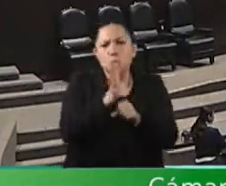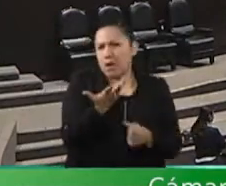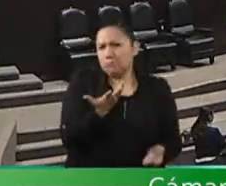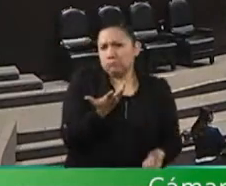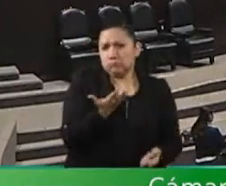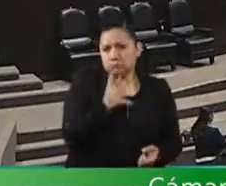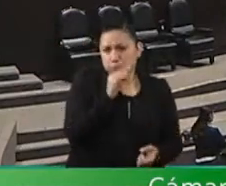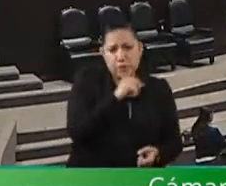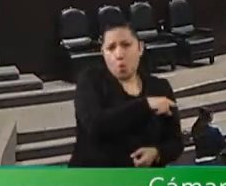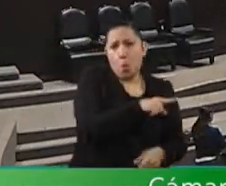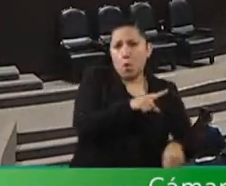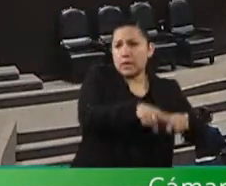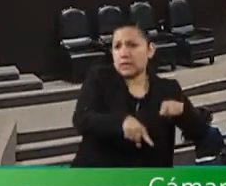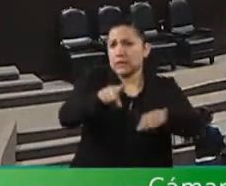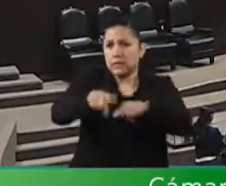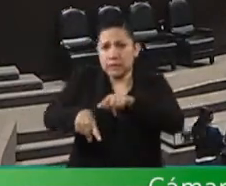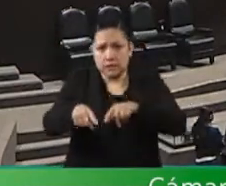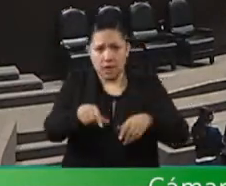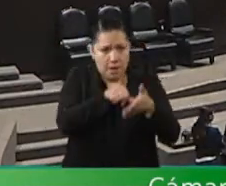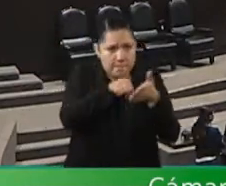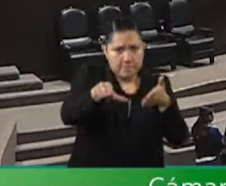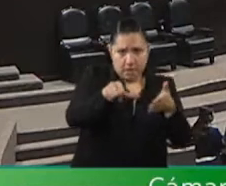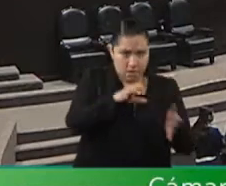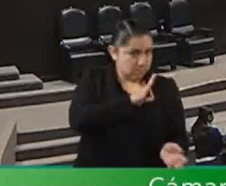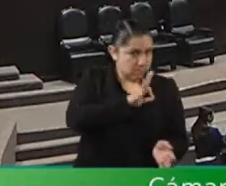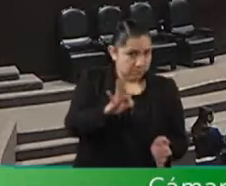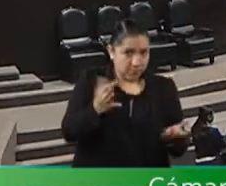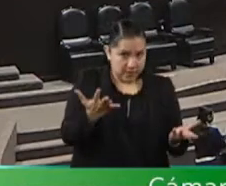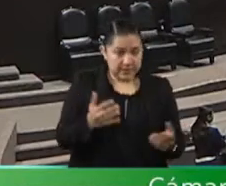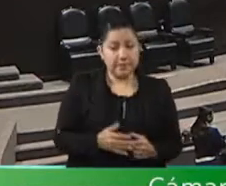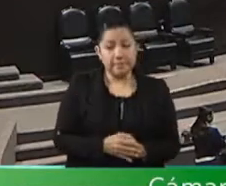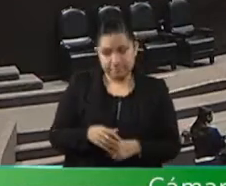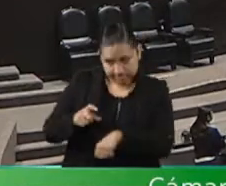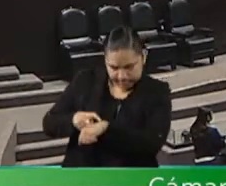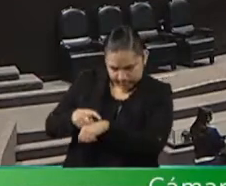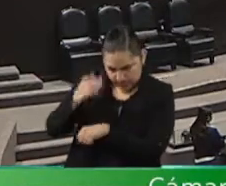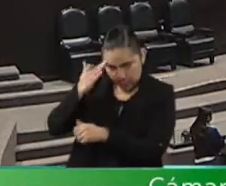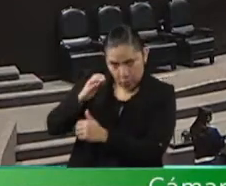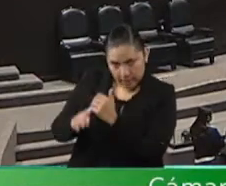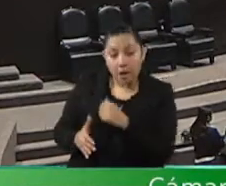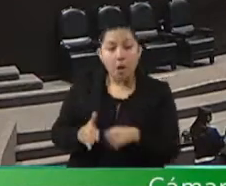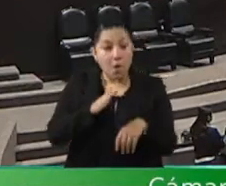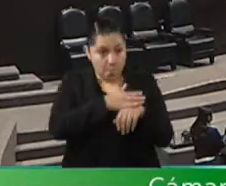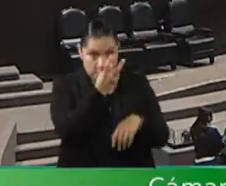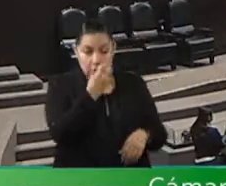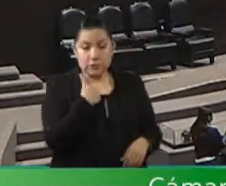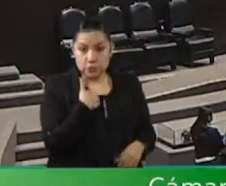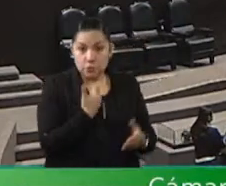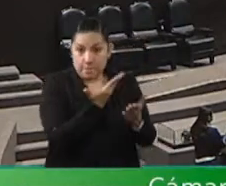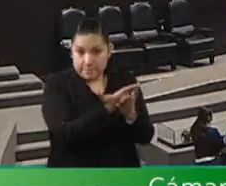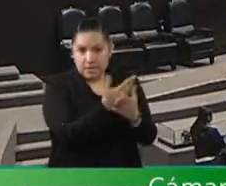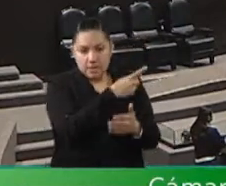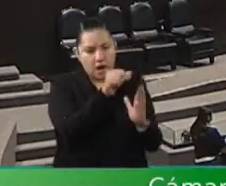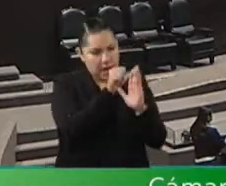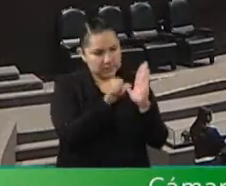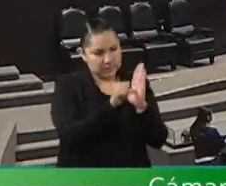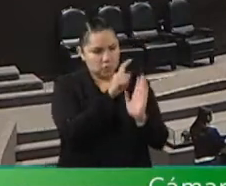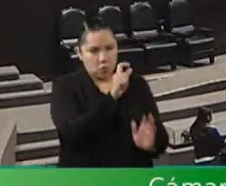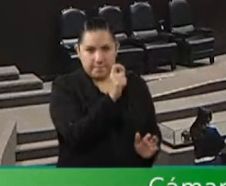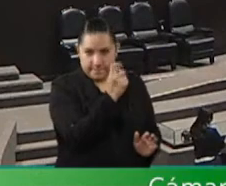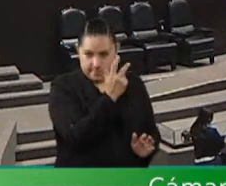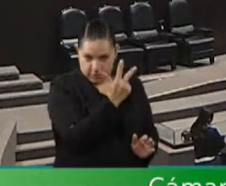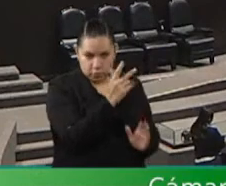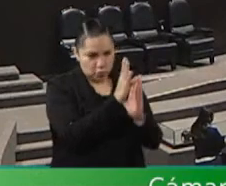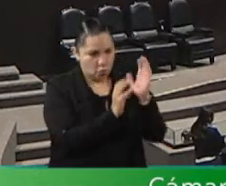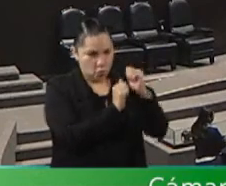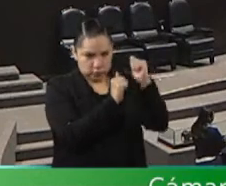Concluyo. Por todo lo anterior, solicito que se retire del cuarto párrafo del artículo 28 de la Constitución Política de